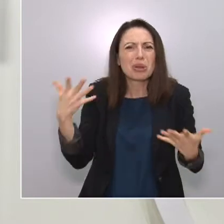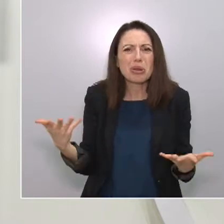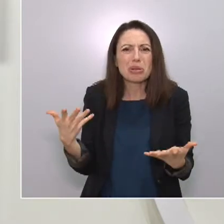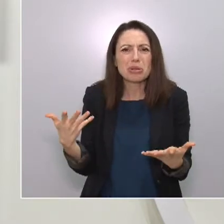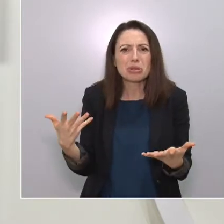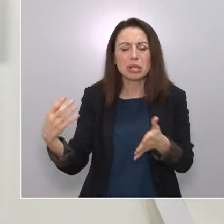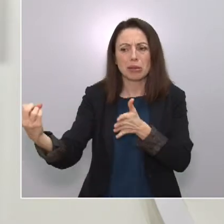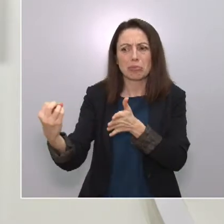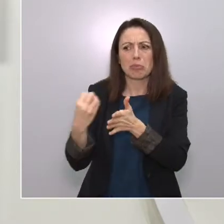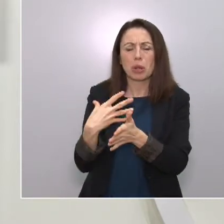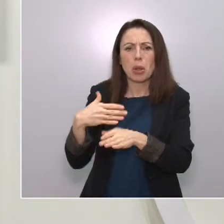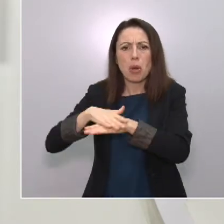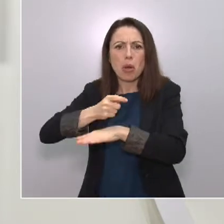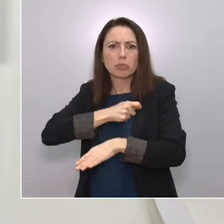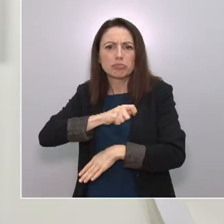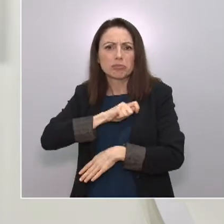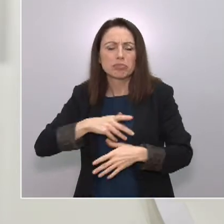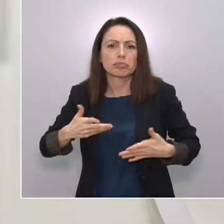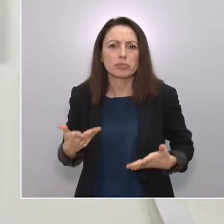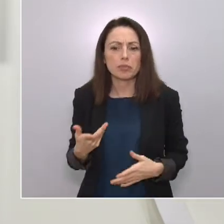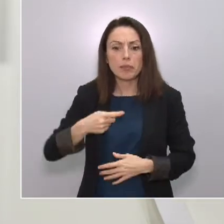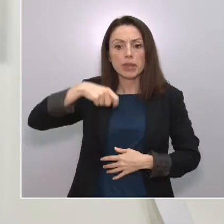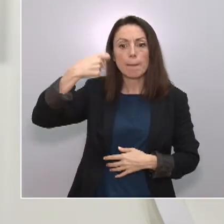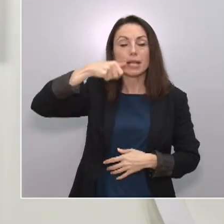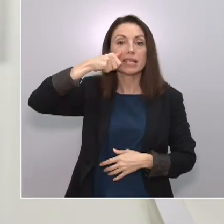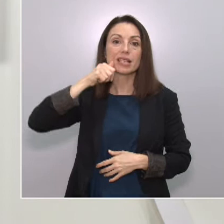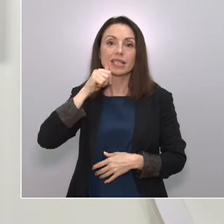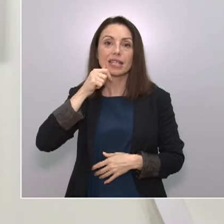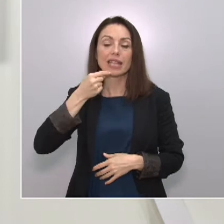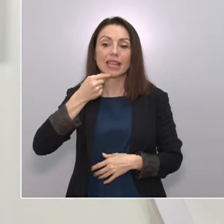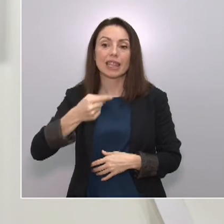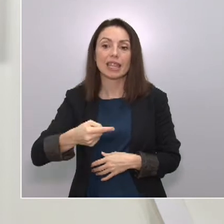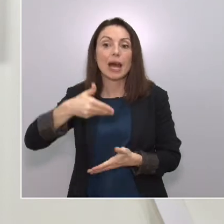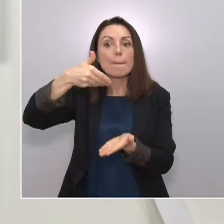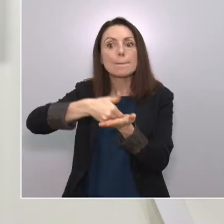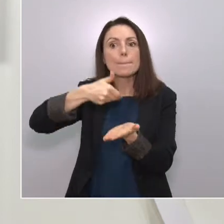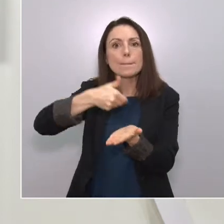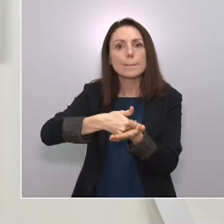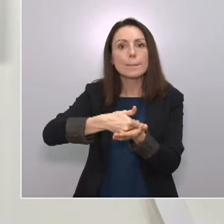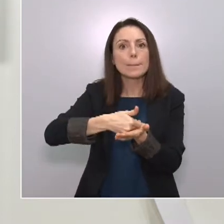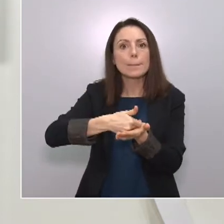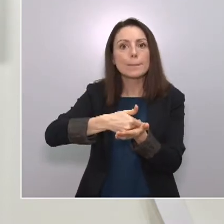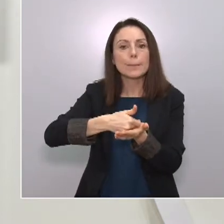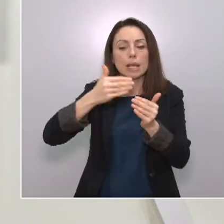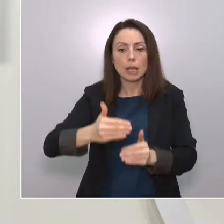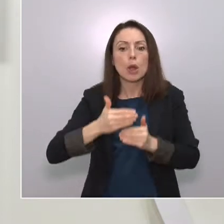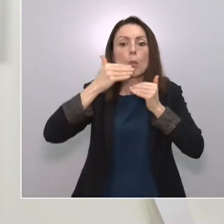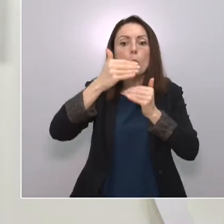del Gobierno con el hecho de que sea el propio presidente Sánchez quien esté pidiendo una prórroga del estado de